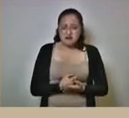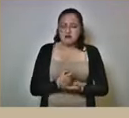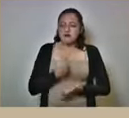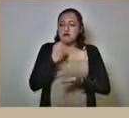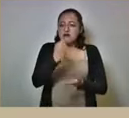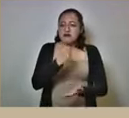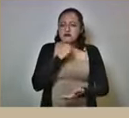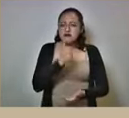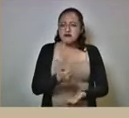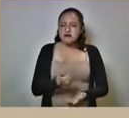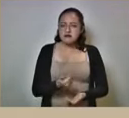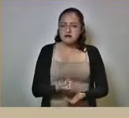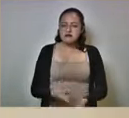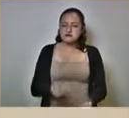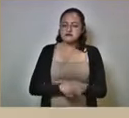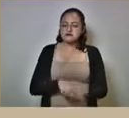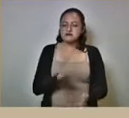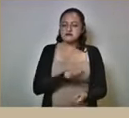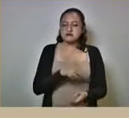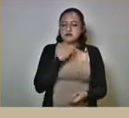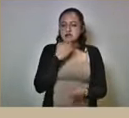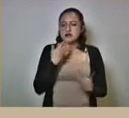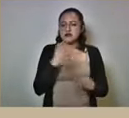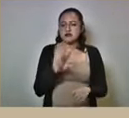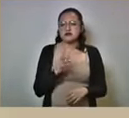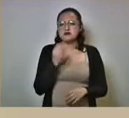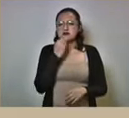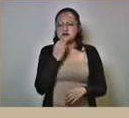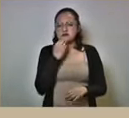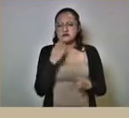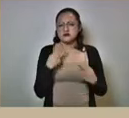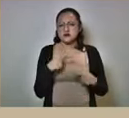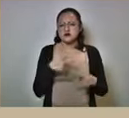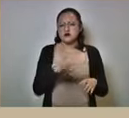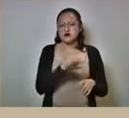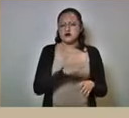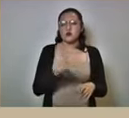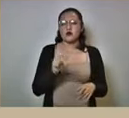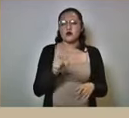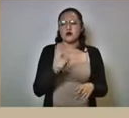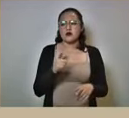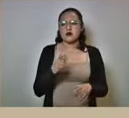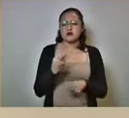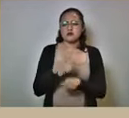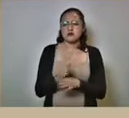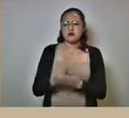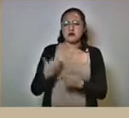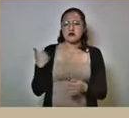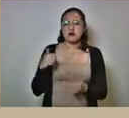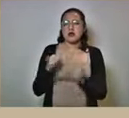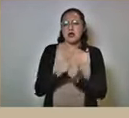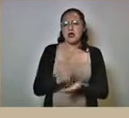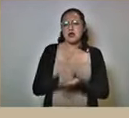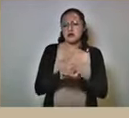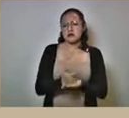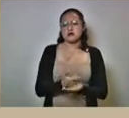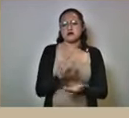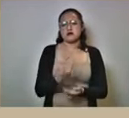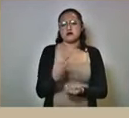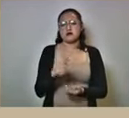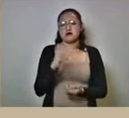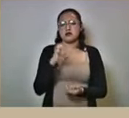dentro de esto han dado pues de comer a la ciudadanía cuando corrieron la semana pasada con la ayuda de